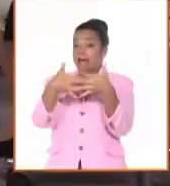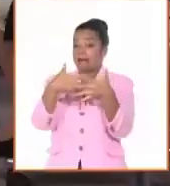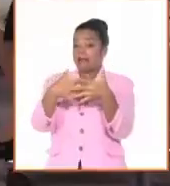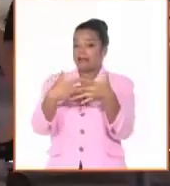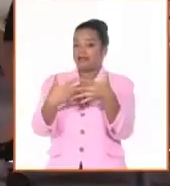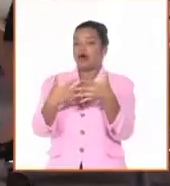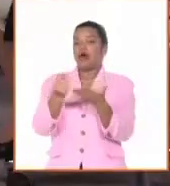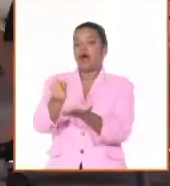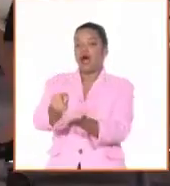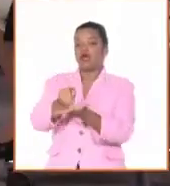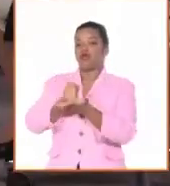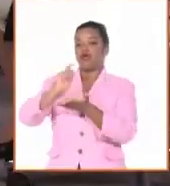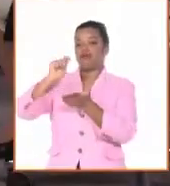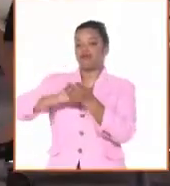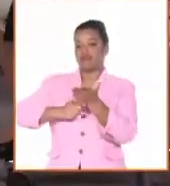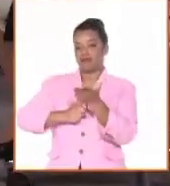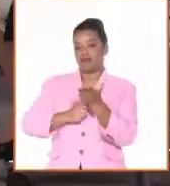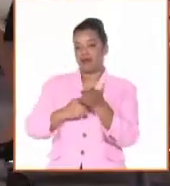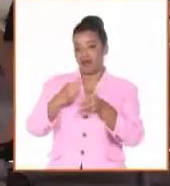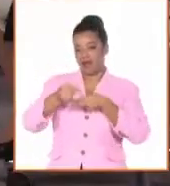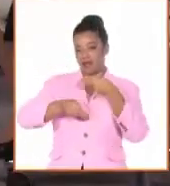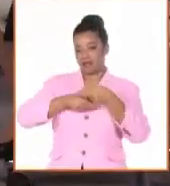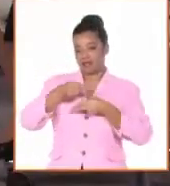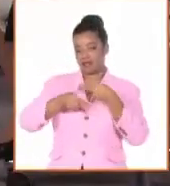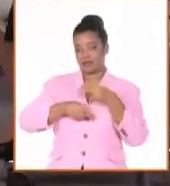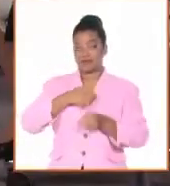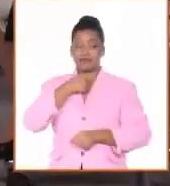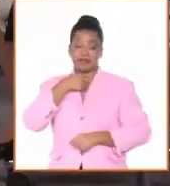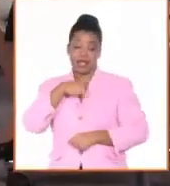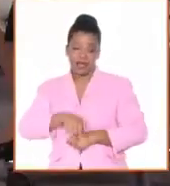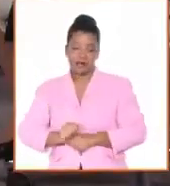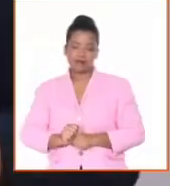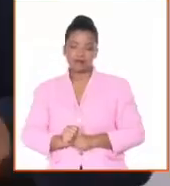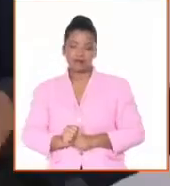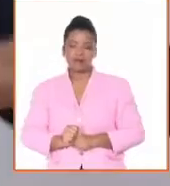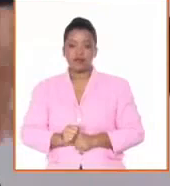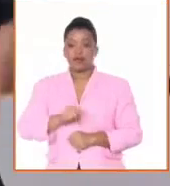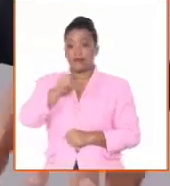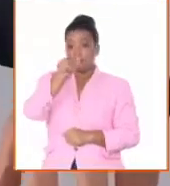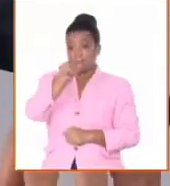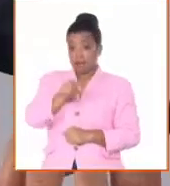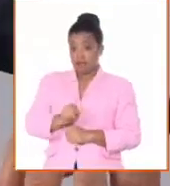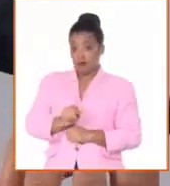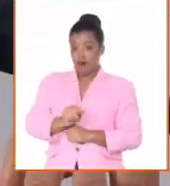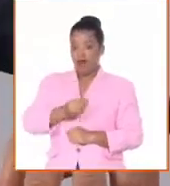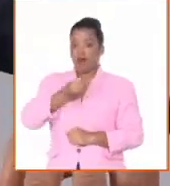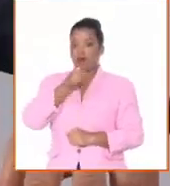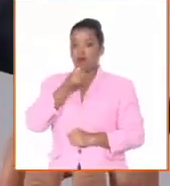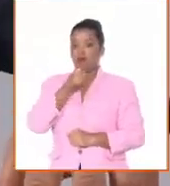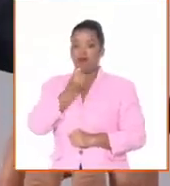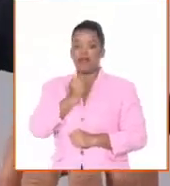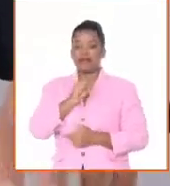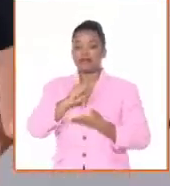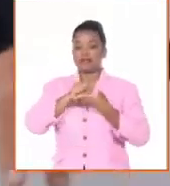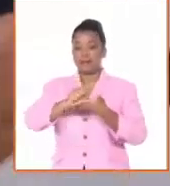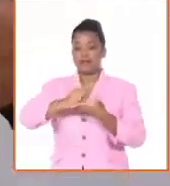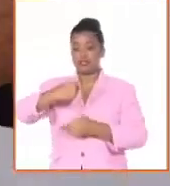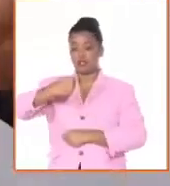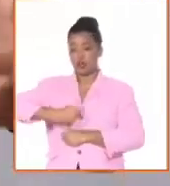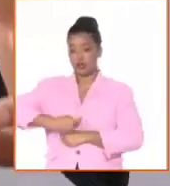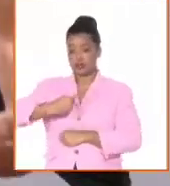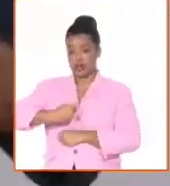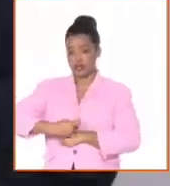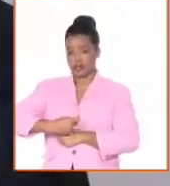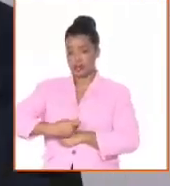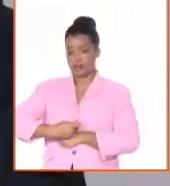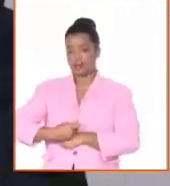de la firma digital de manera que va a llegar un momento también en que las personas a través de Acceder al propio servicio notarial van